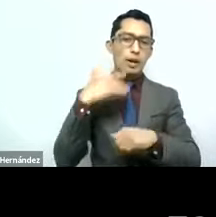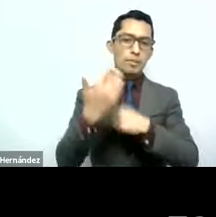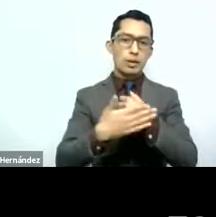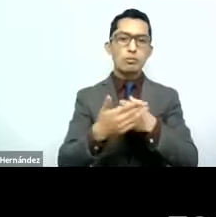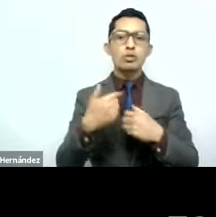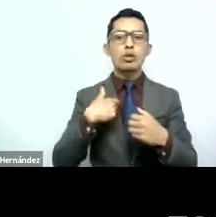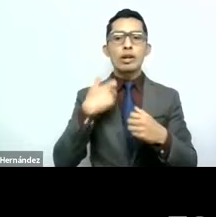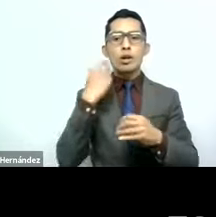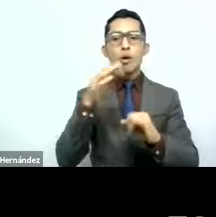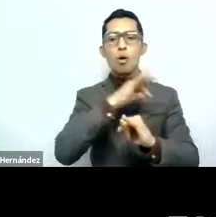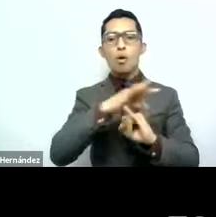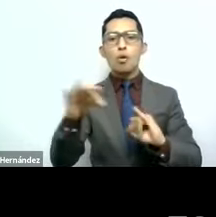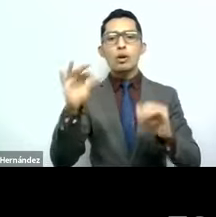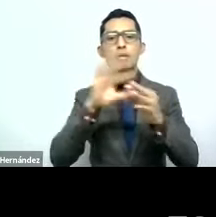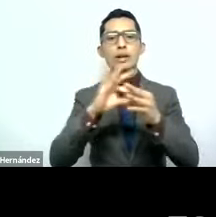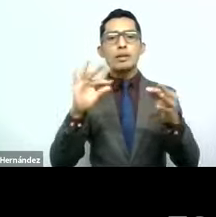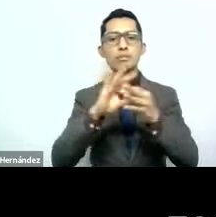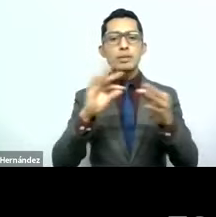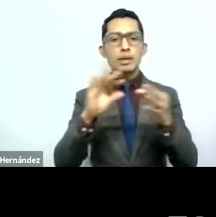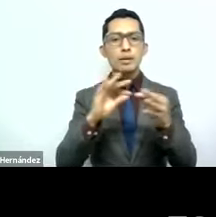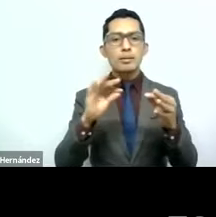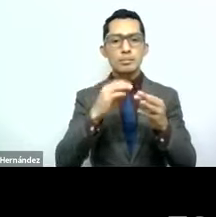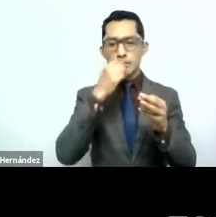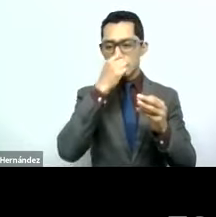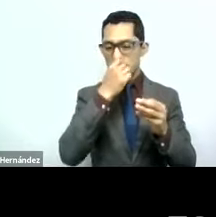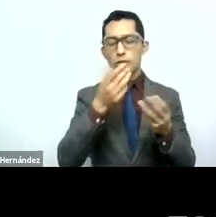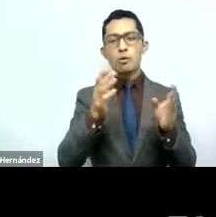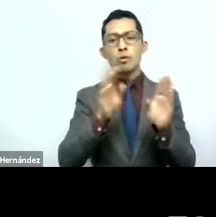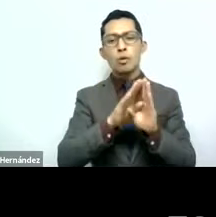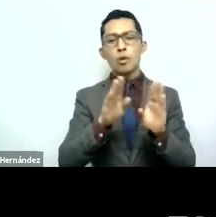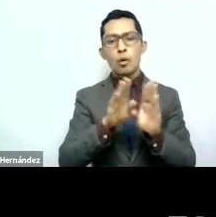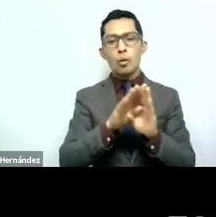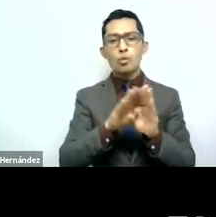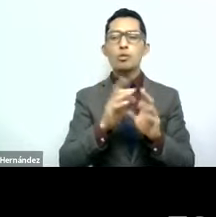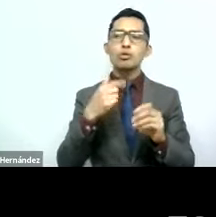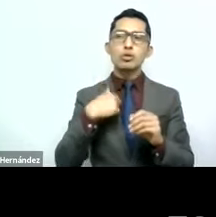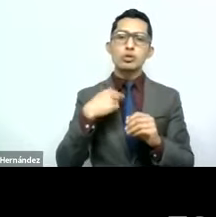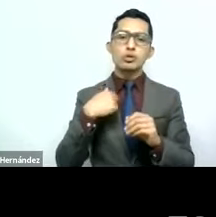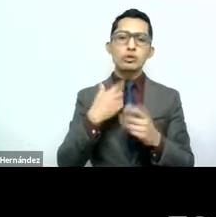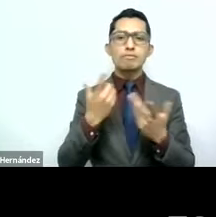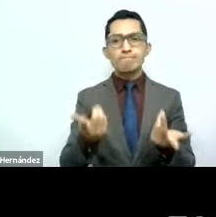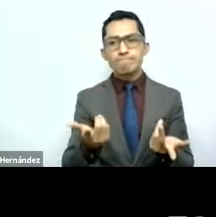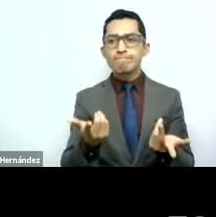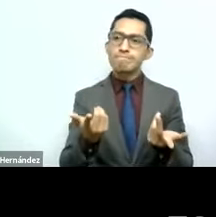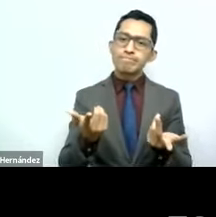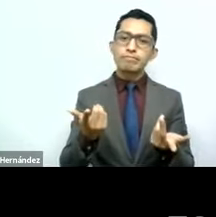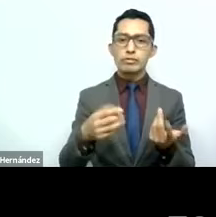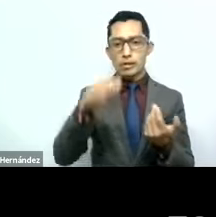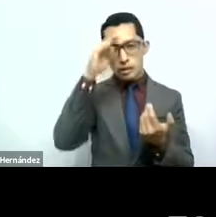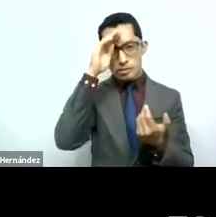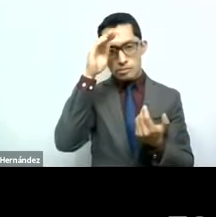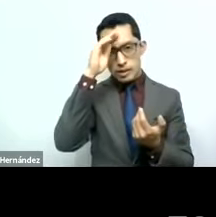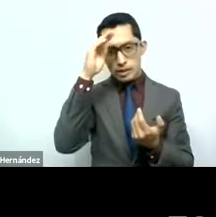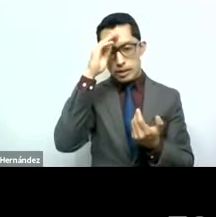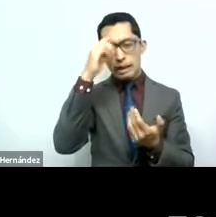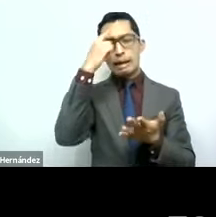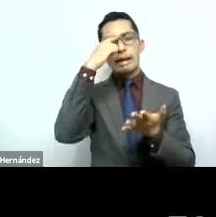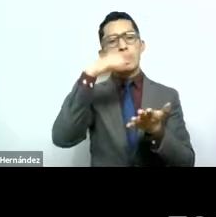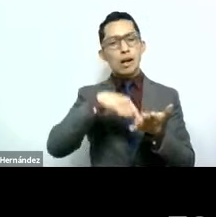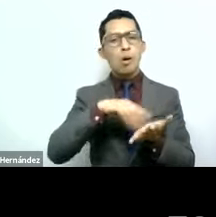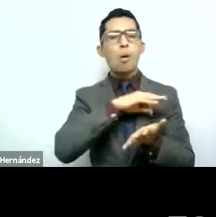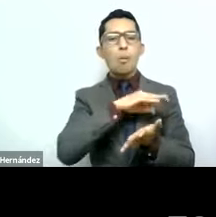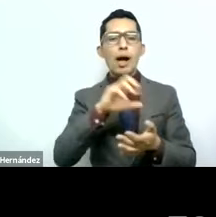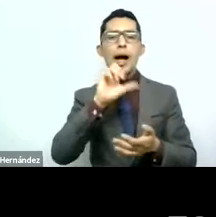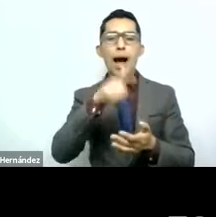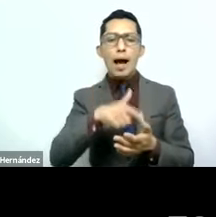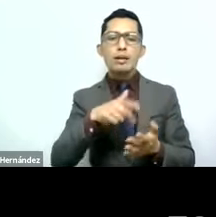conclusiones, en cuanto a la forma, si se permitiera quizá pensar en algo que creo que podría mejorar